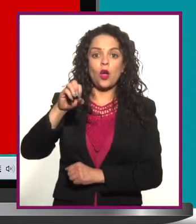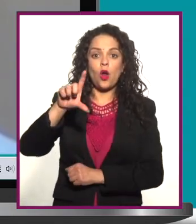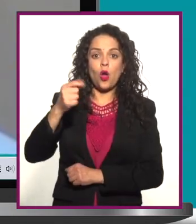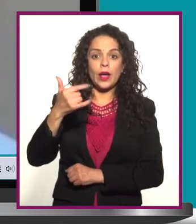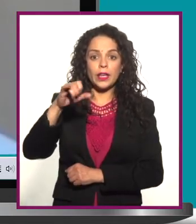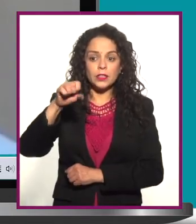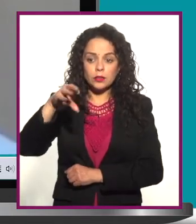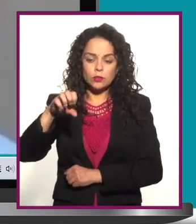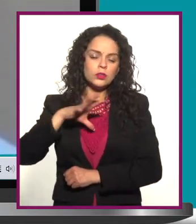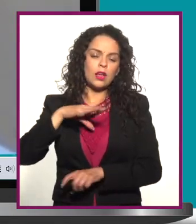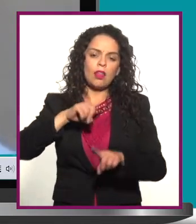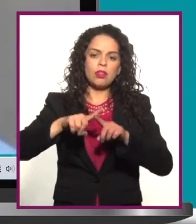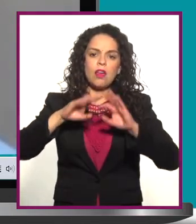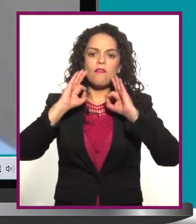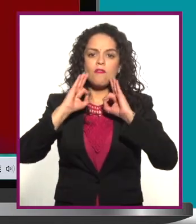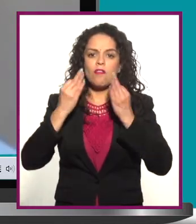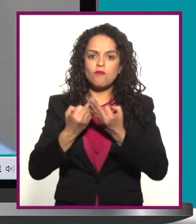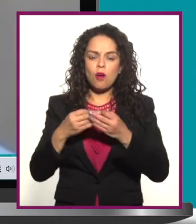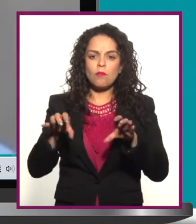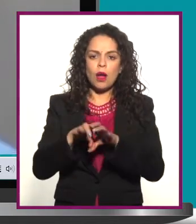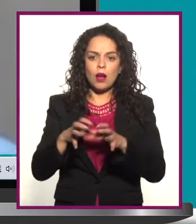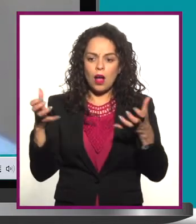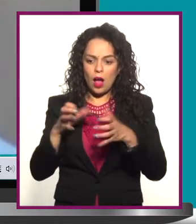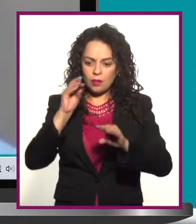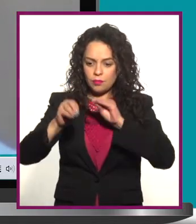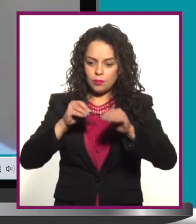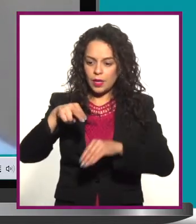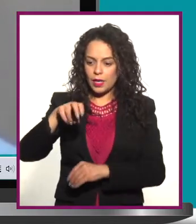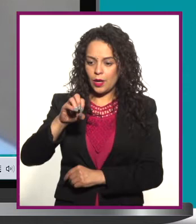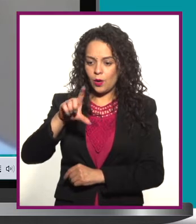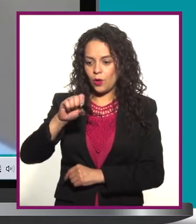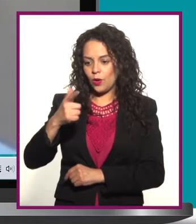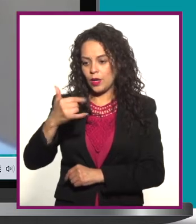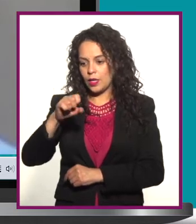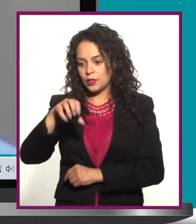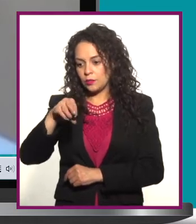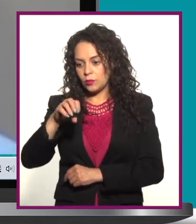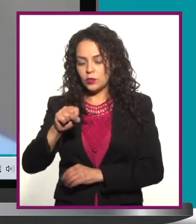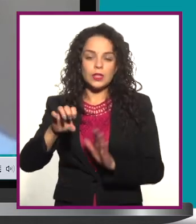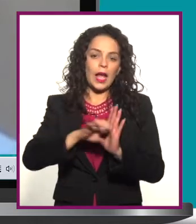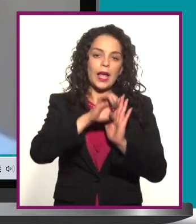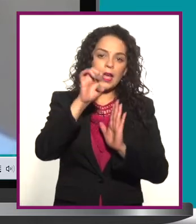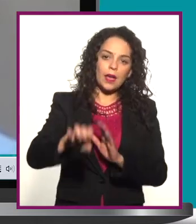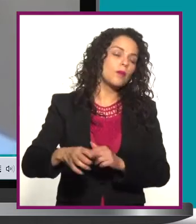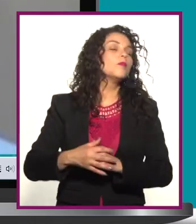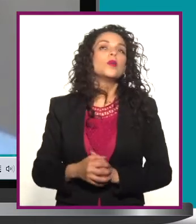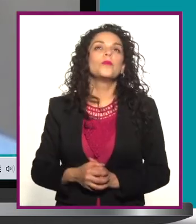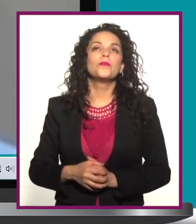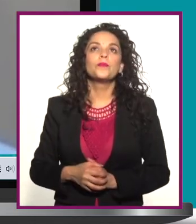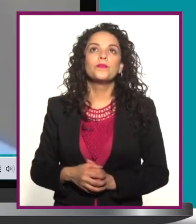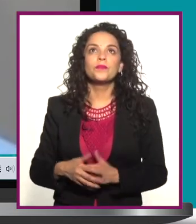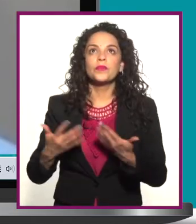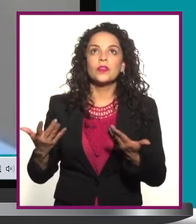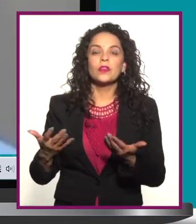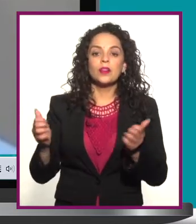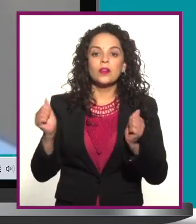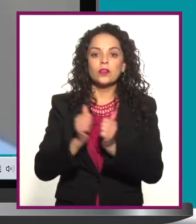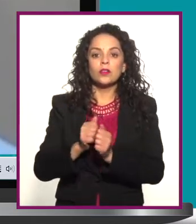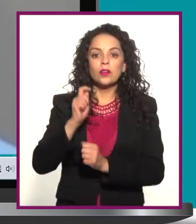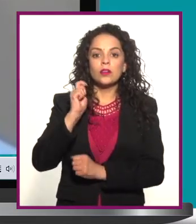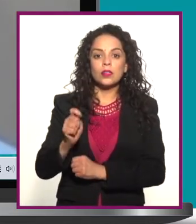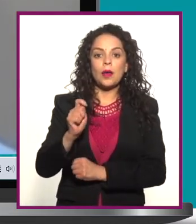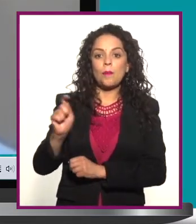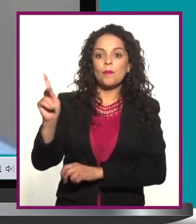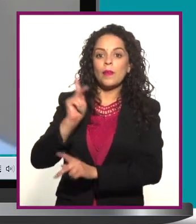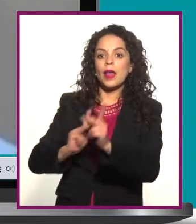neologismos. Y hay varias formas, varios mecanismos para producir neologismos. Por ejemplo, una es a